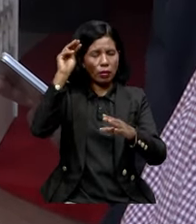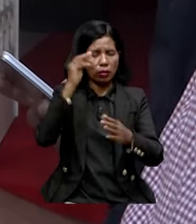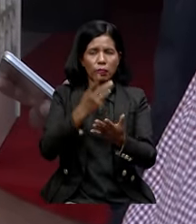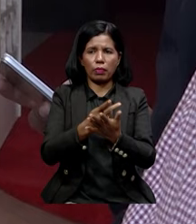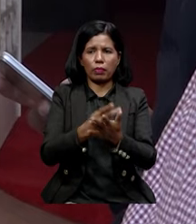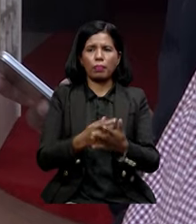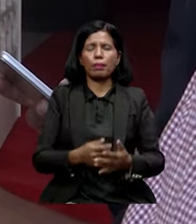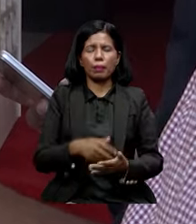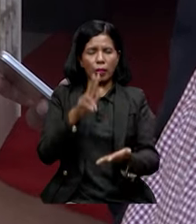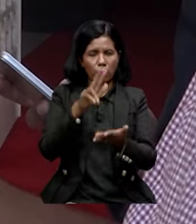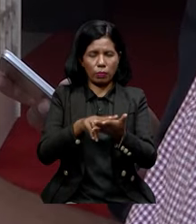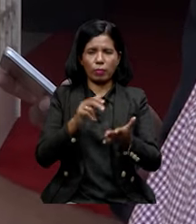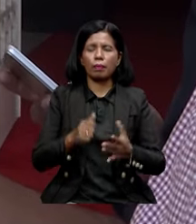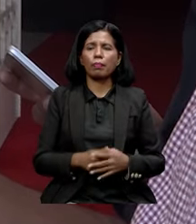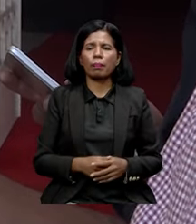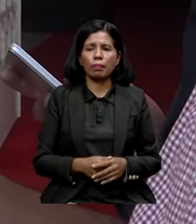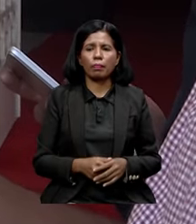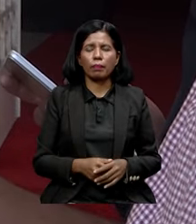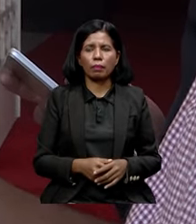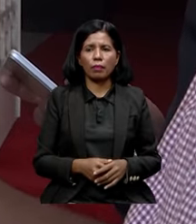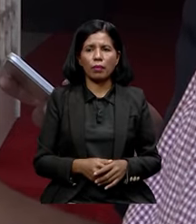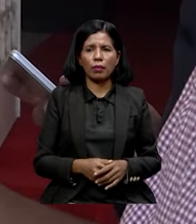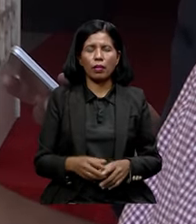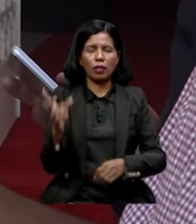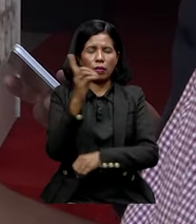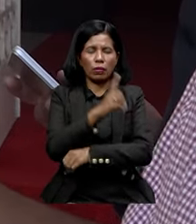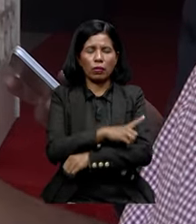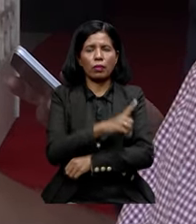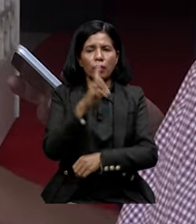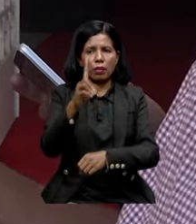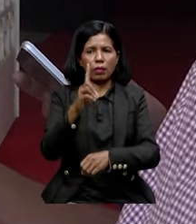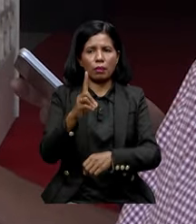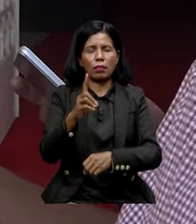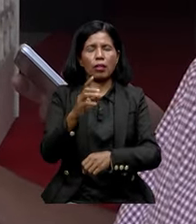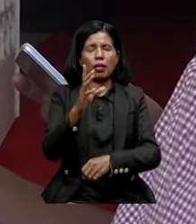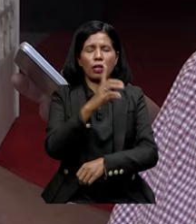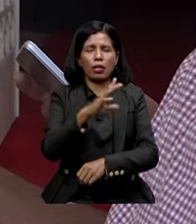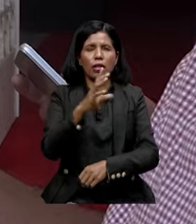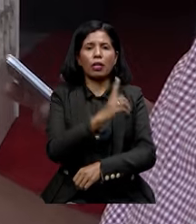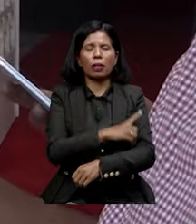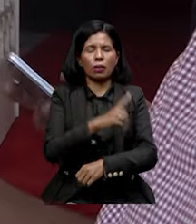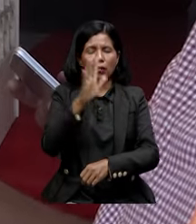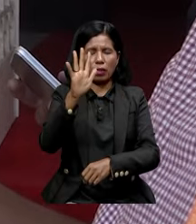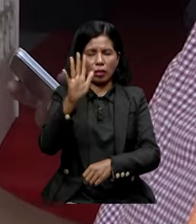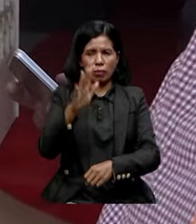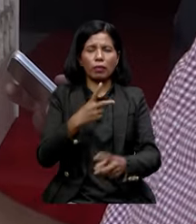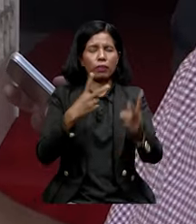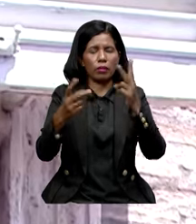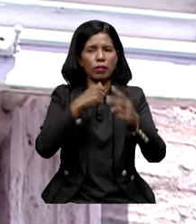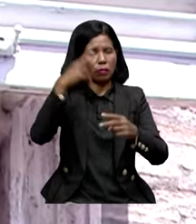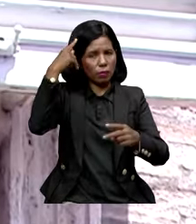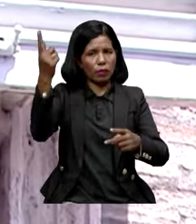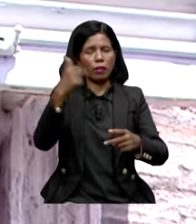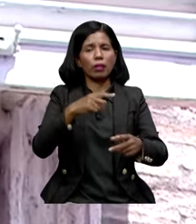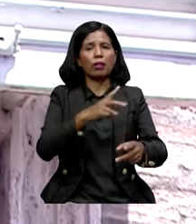promulgación. $10 acá por día, ¿va? Por dia vai efetivo 5 dias, Lilio vai Santo Padre nem visita. Tui agenda Papa Francisco